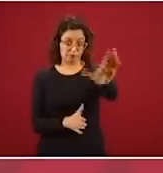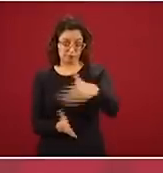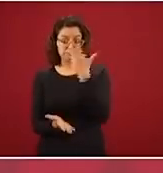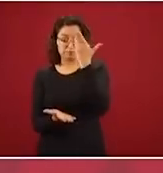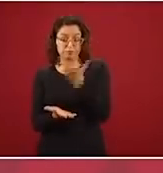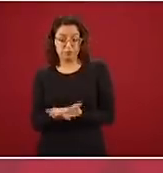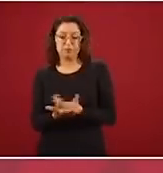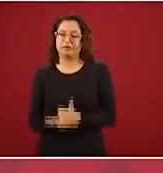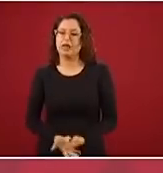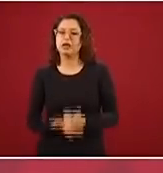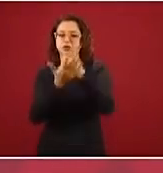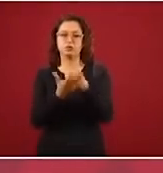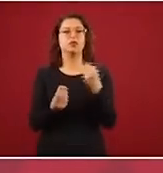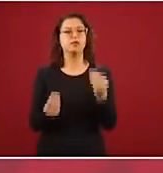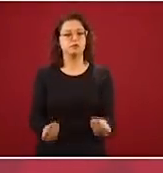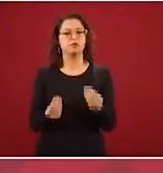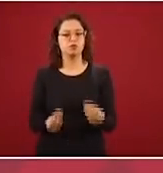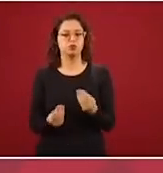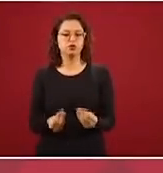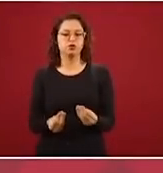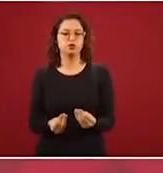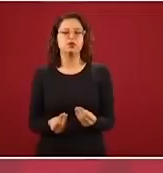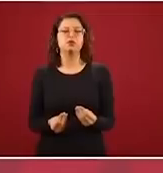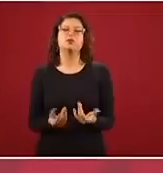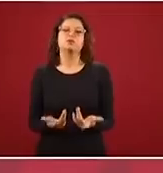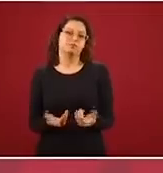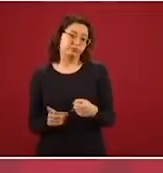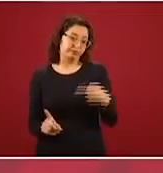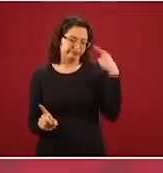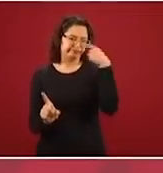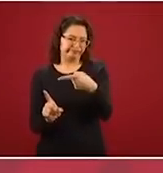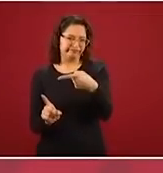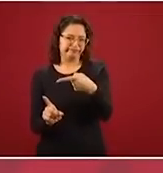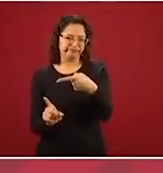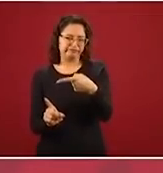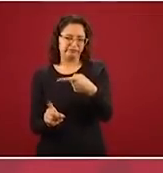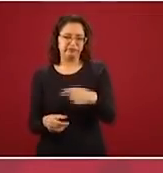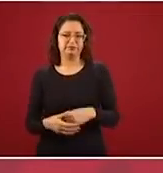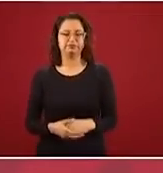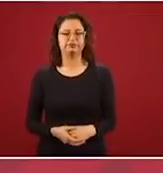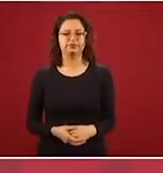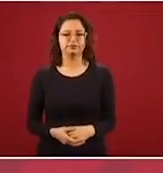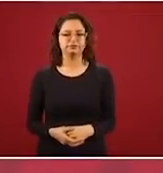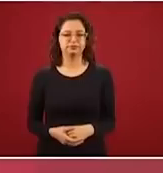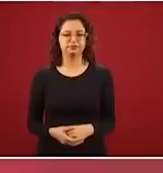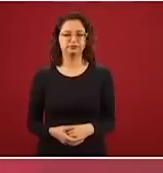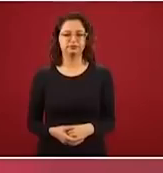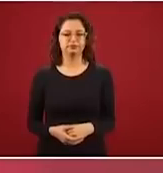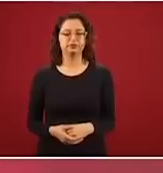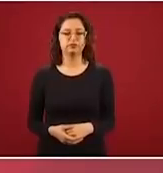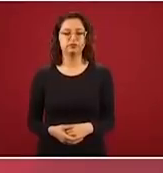tienen, que nos ayudan mucho, que ese es el propósito. Por eso,